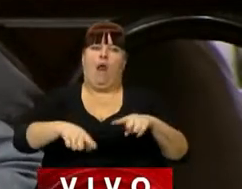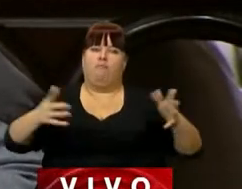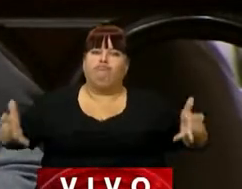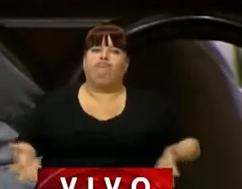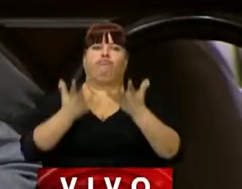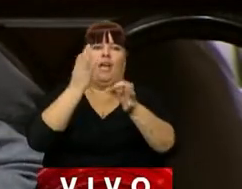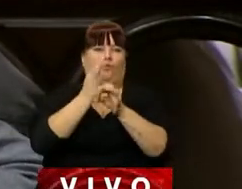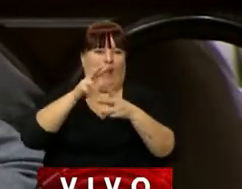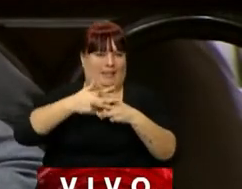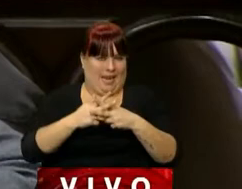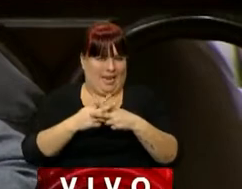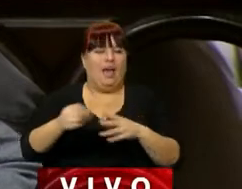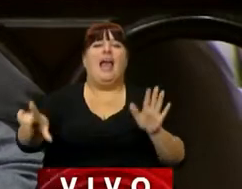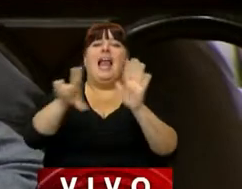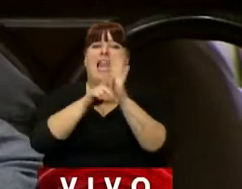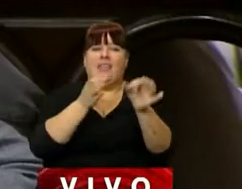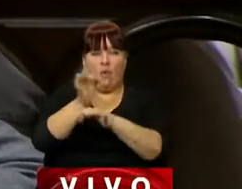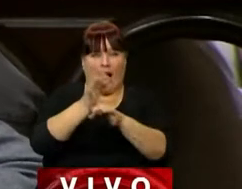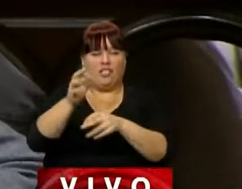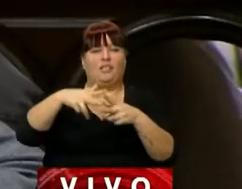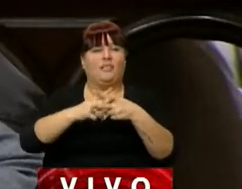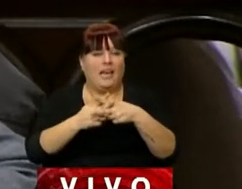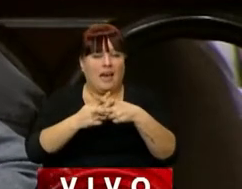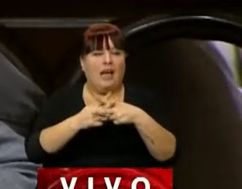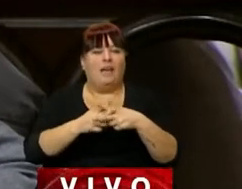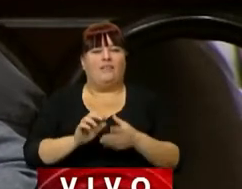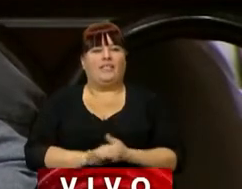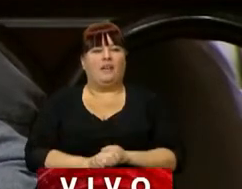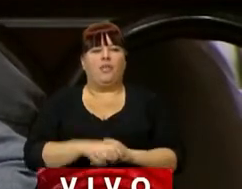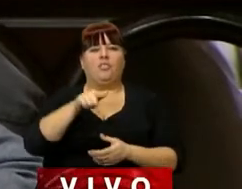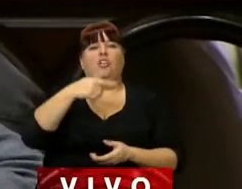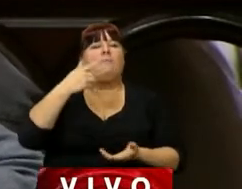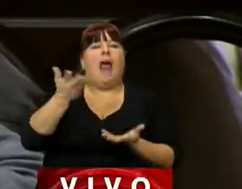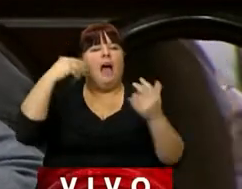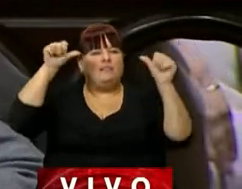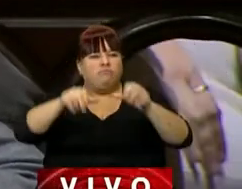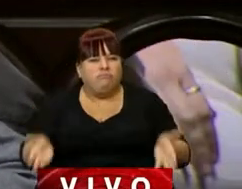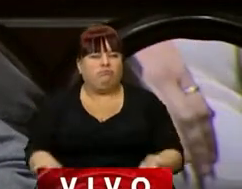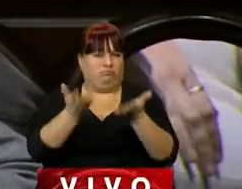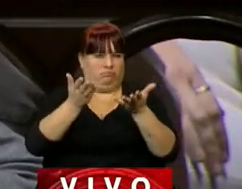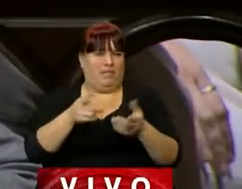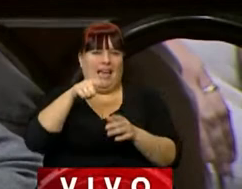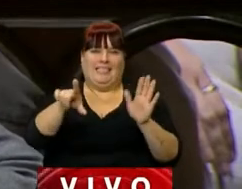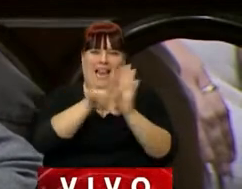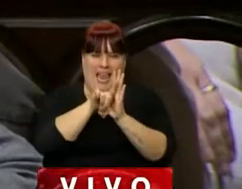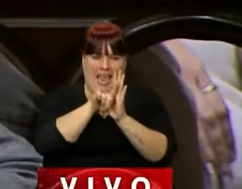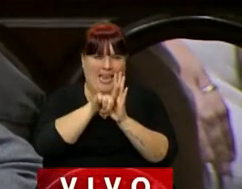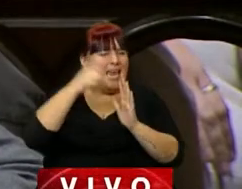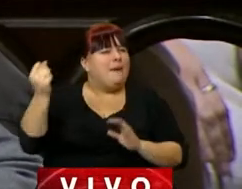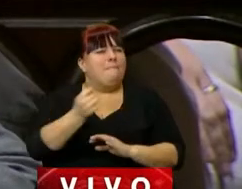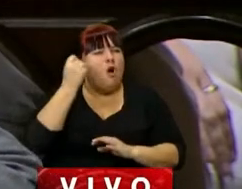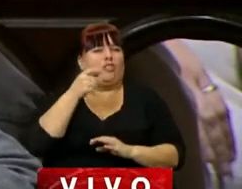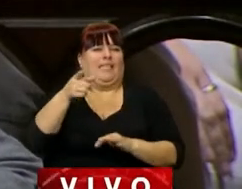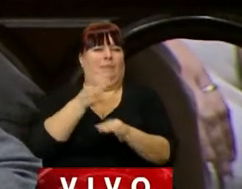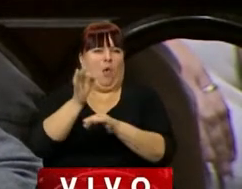pie, porque la ley de educación técnica vino a sacar del cráter a esa ley clave para